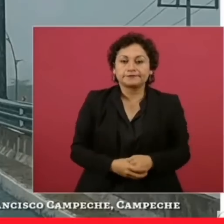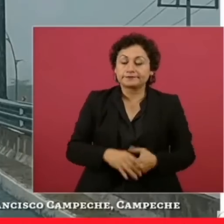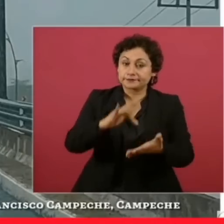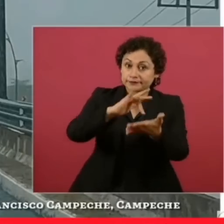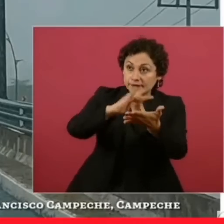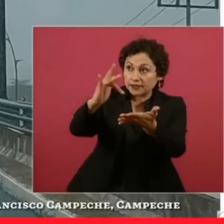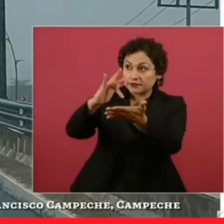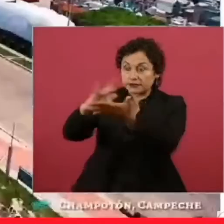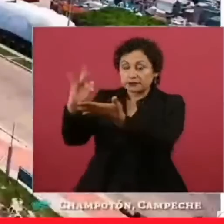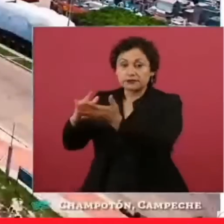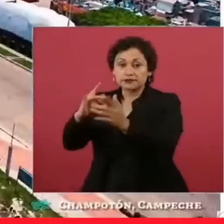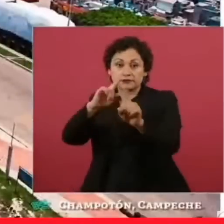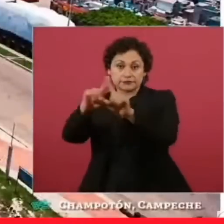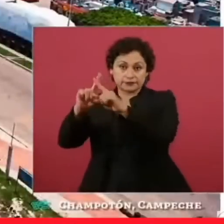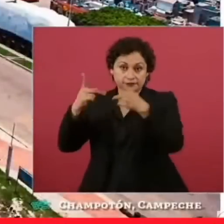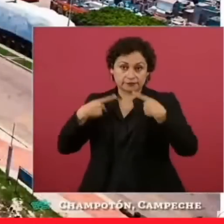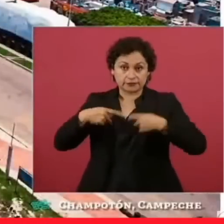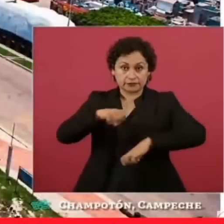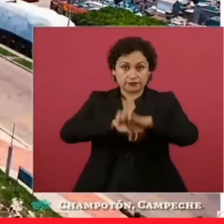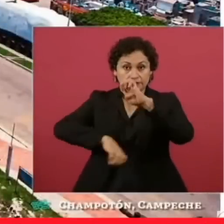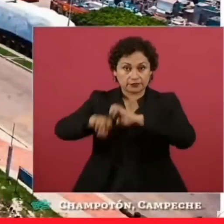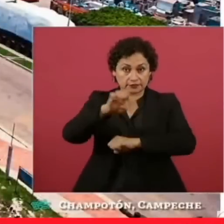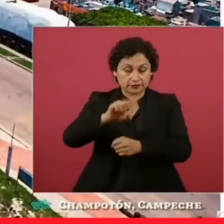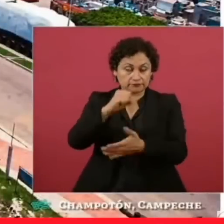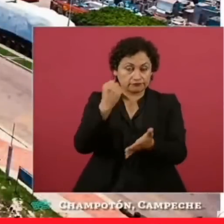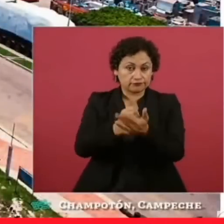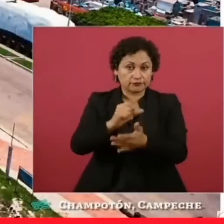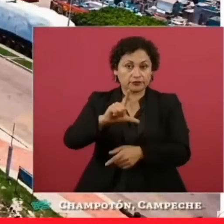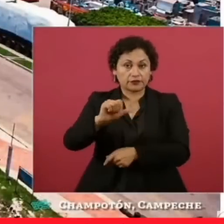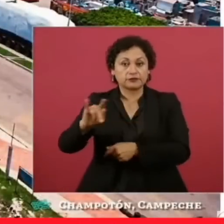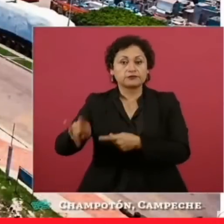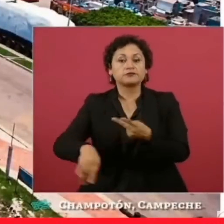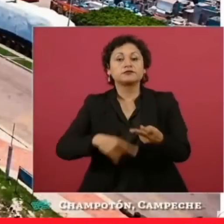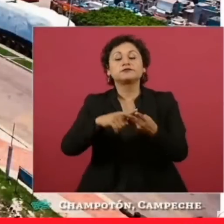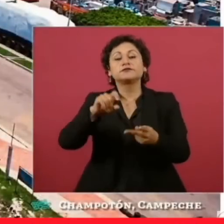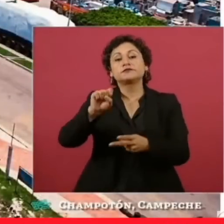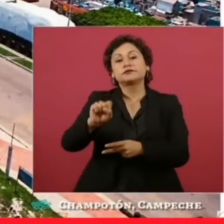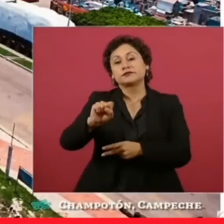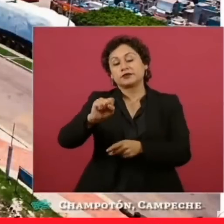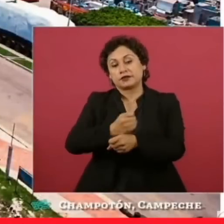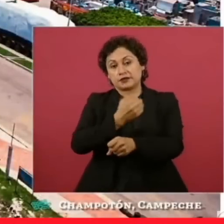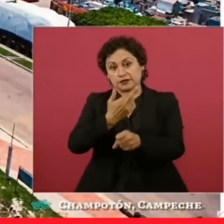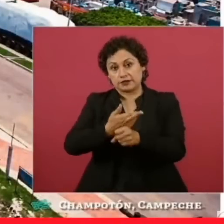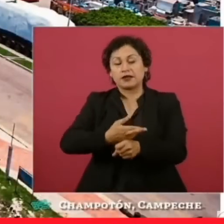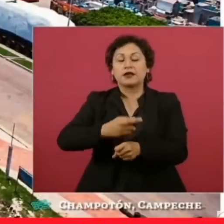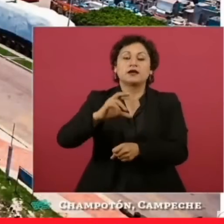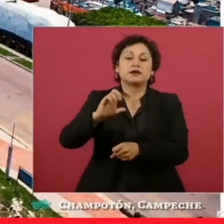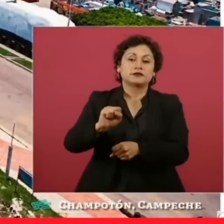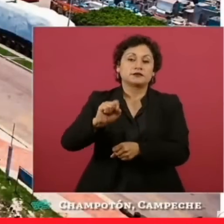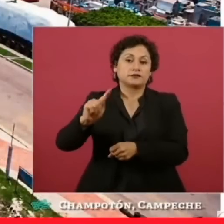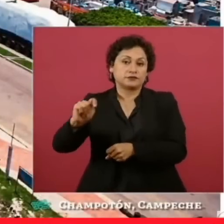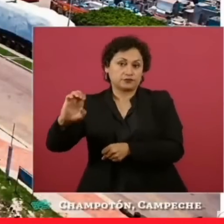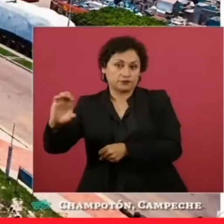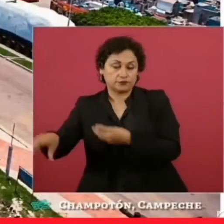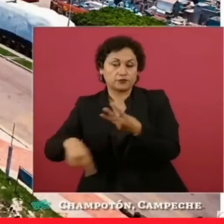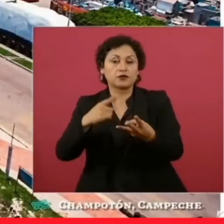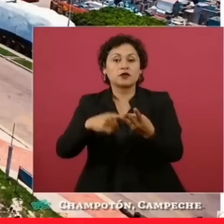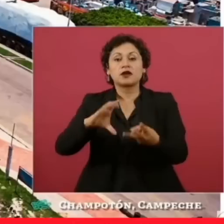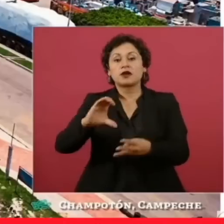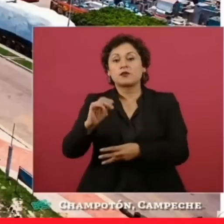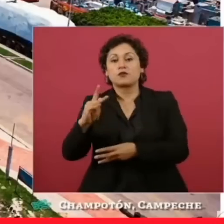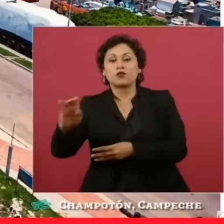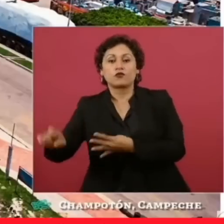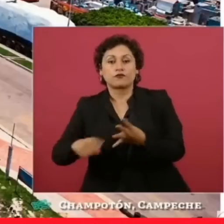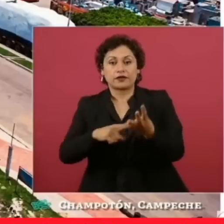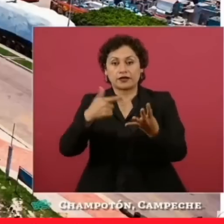Agradecemos al personal de Alstom, a la Secretaría de Infraestructura, Comunicaciones y Transporte, a CAPUFE, a la Guardia Nacional y